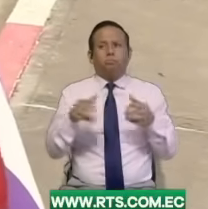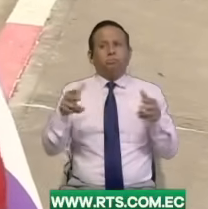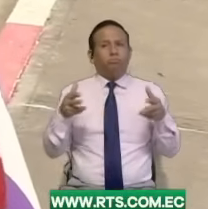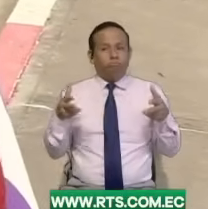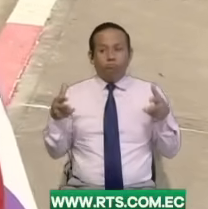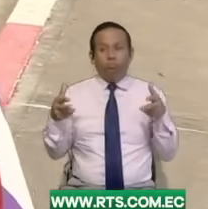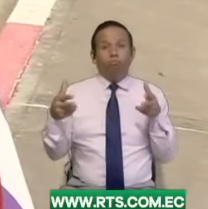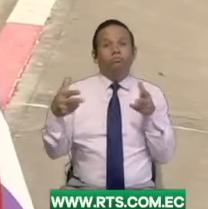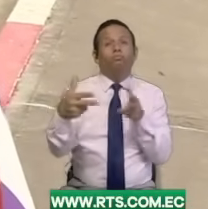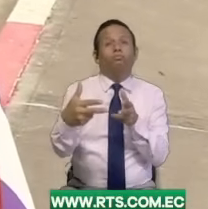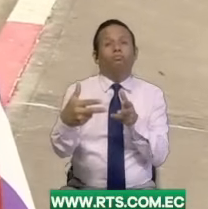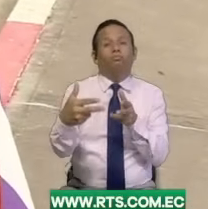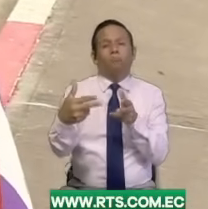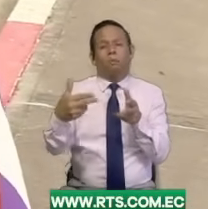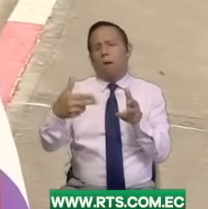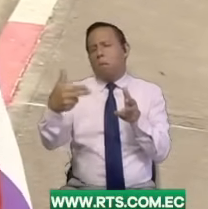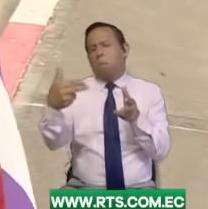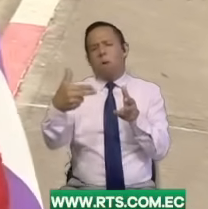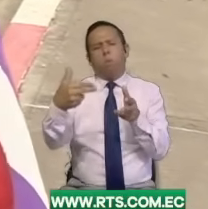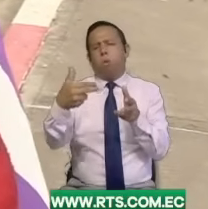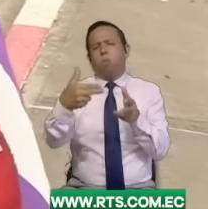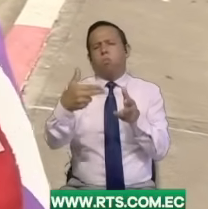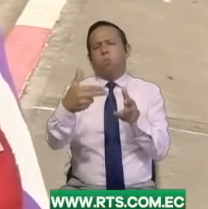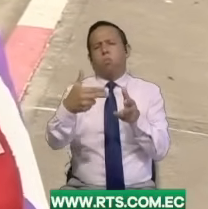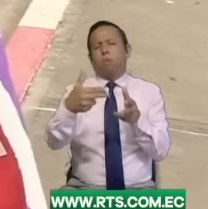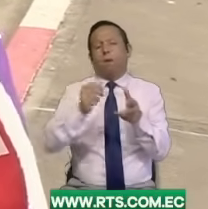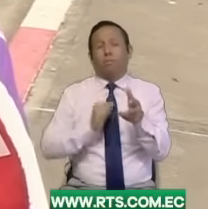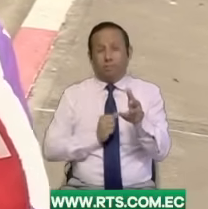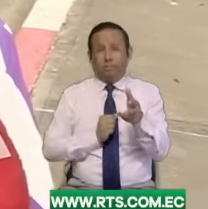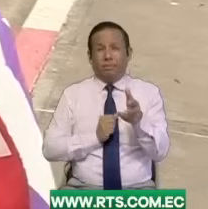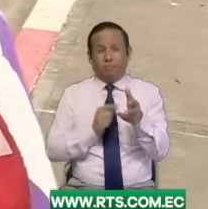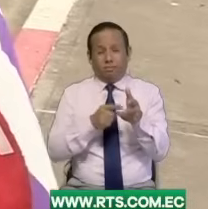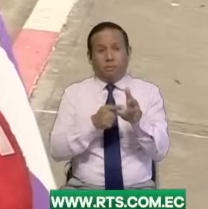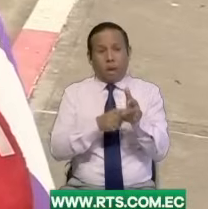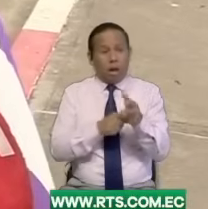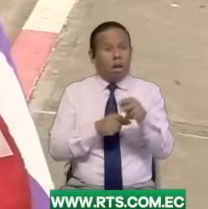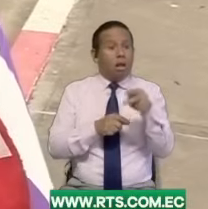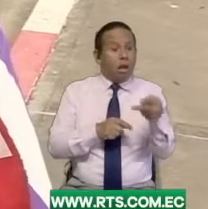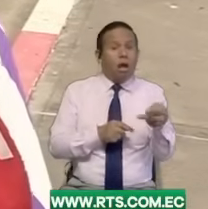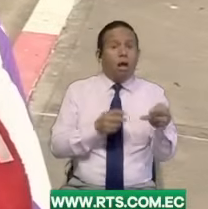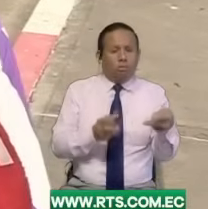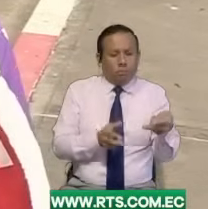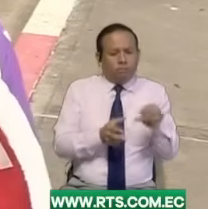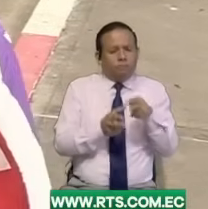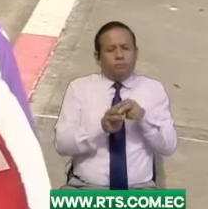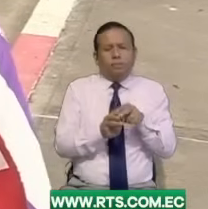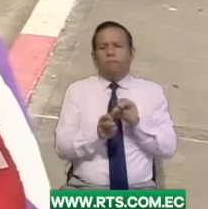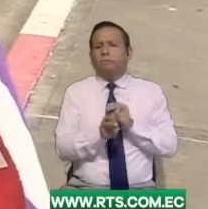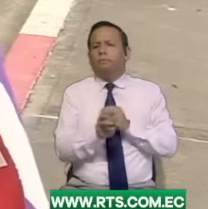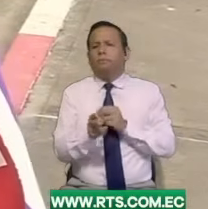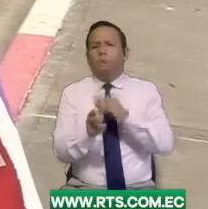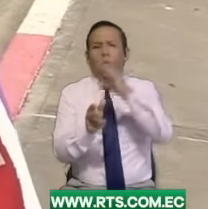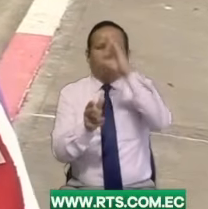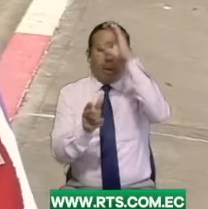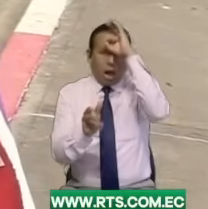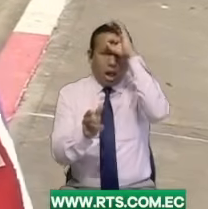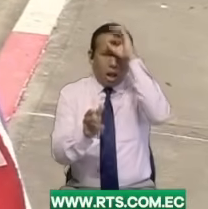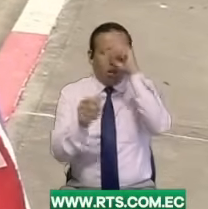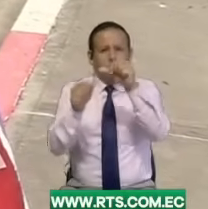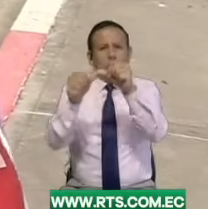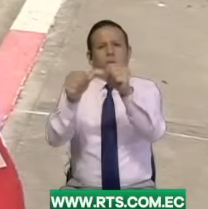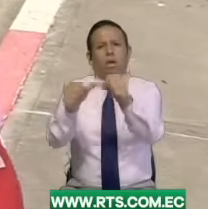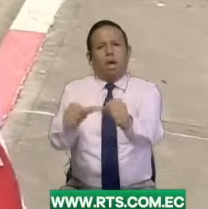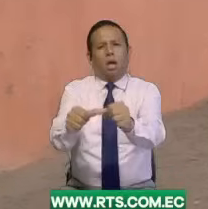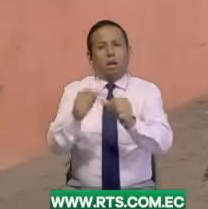este sector y la han avaliado, ha sido trasladada a una clínica de salud. Está ya también la Policía Nacional trabajando para determinar a